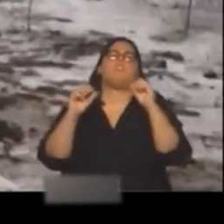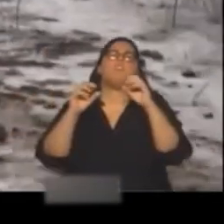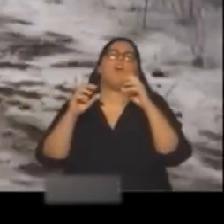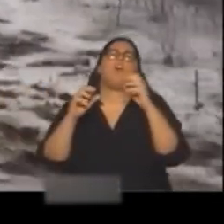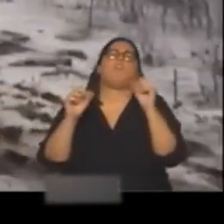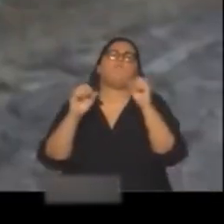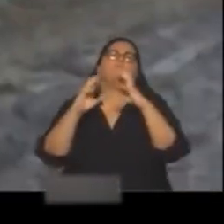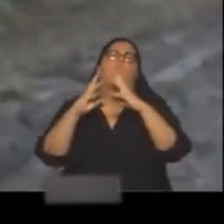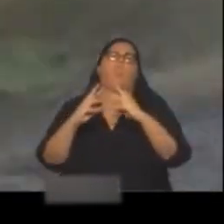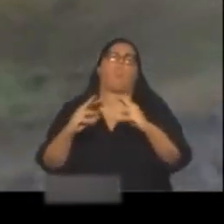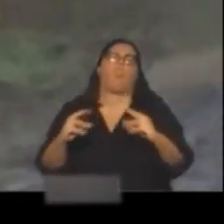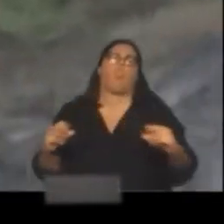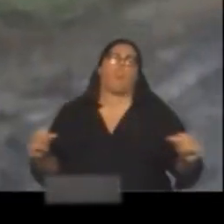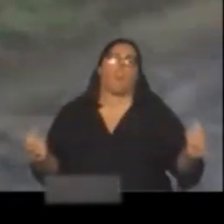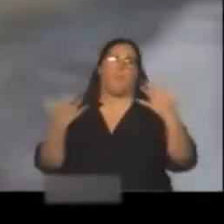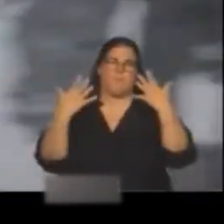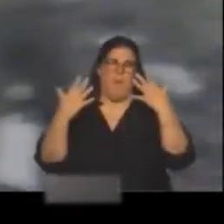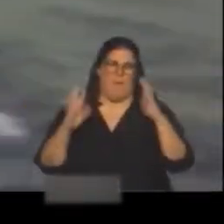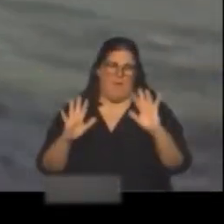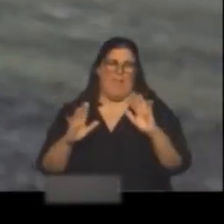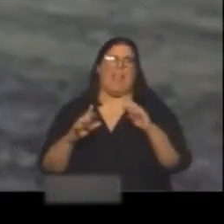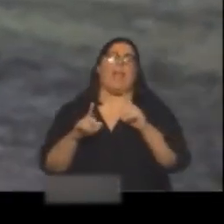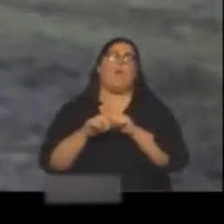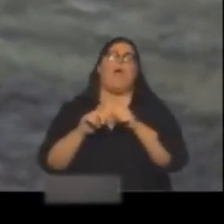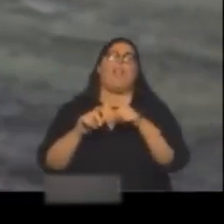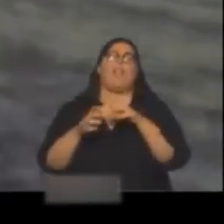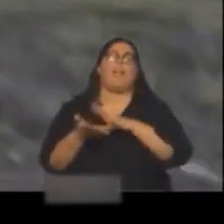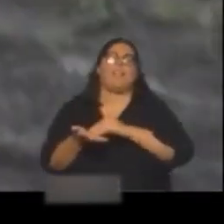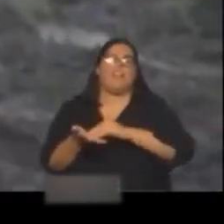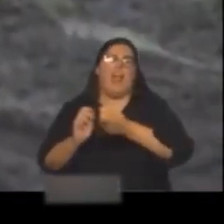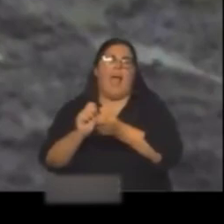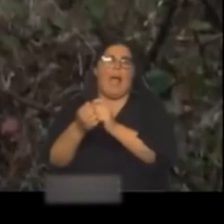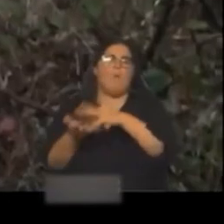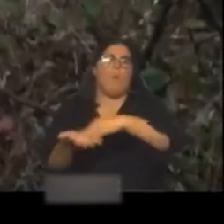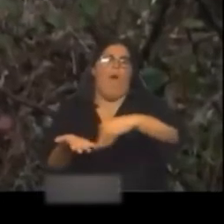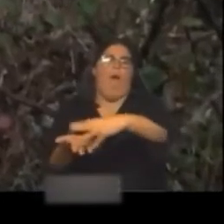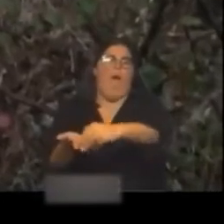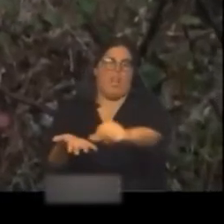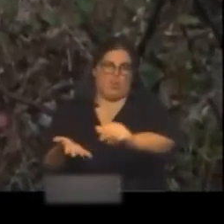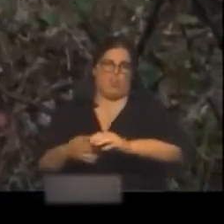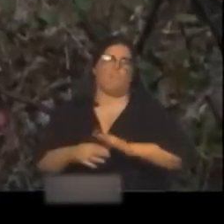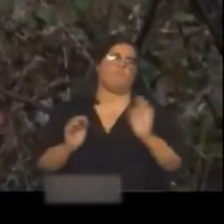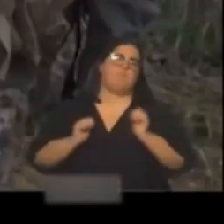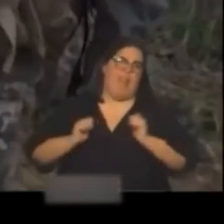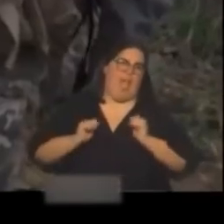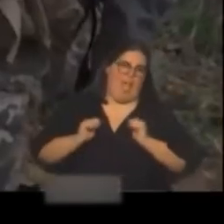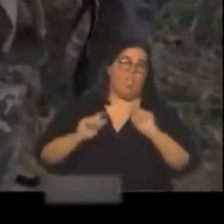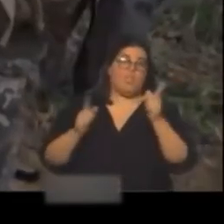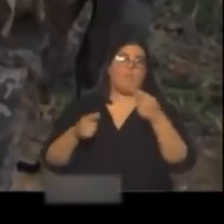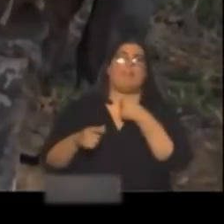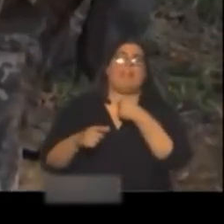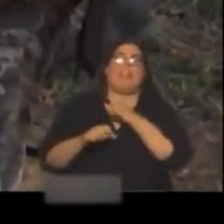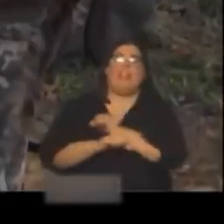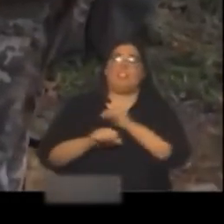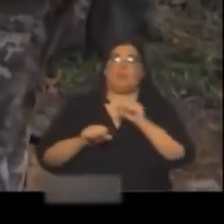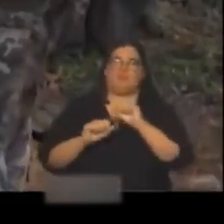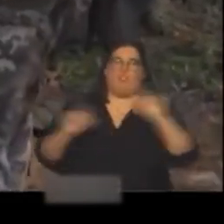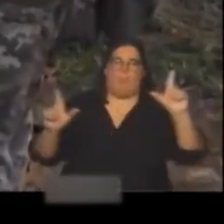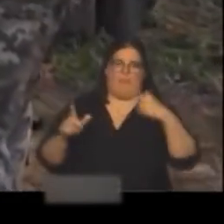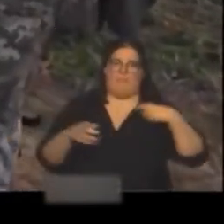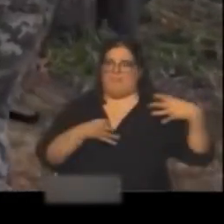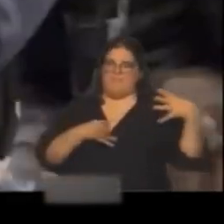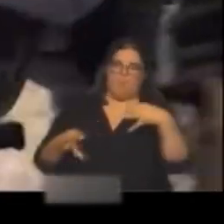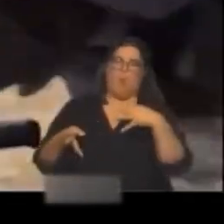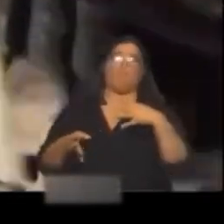que convierte las rutas no asfaltadas en lodazales. Por otro, intentan preservar el factor sorpresa mientras terminan de llegar los